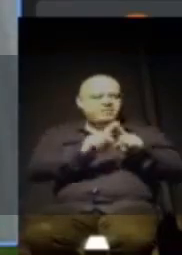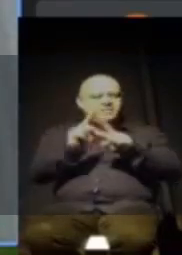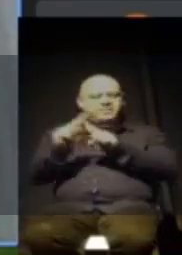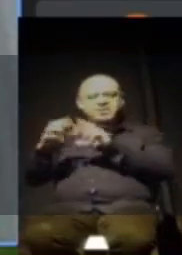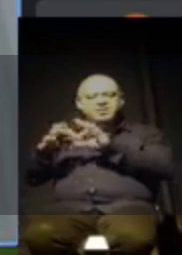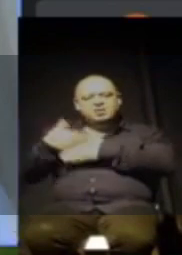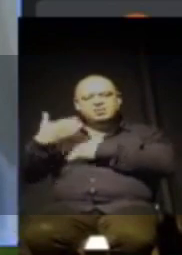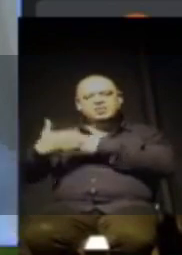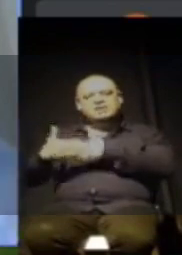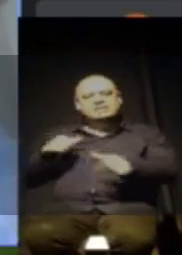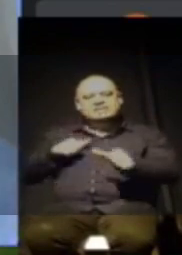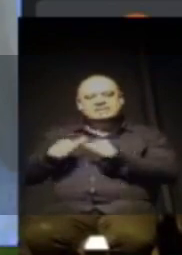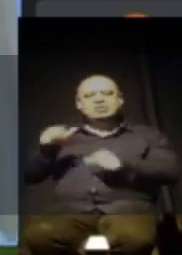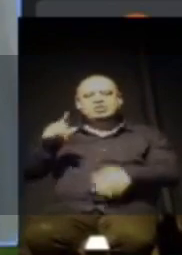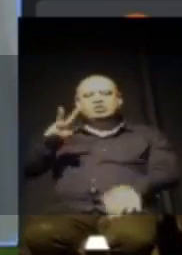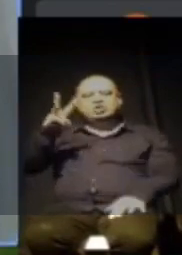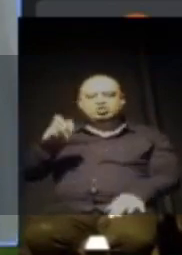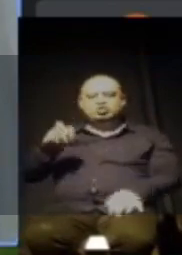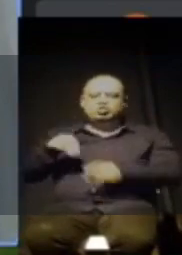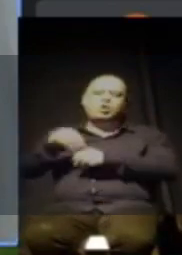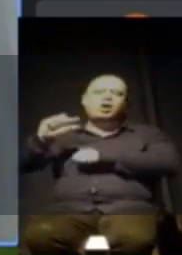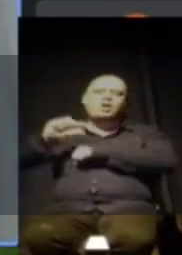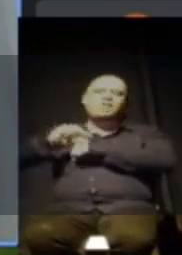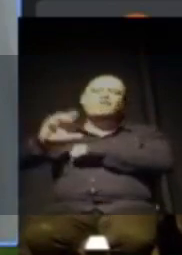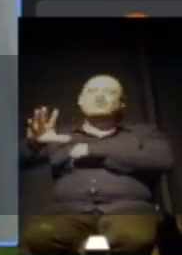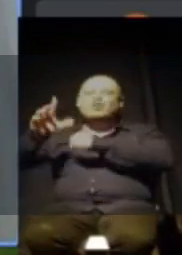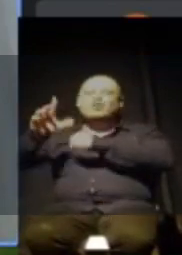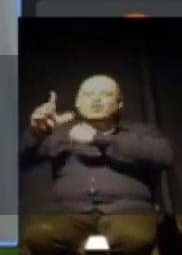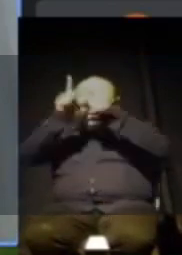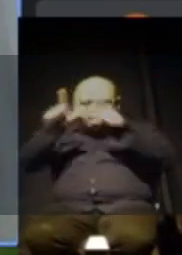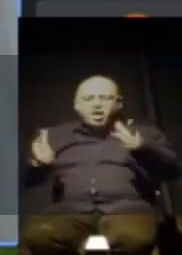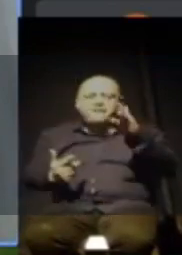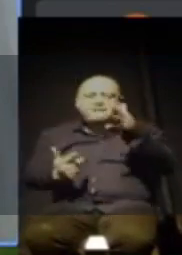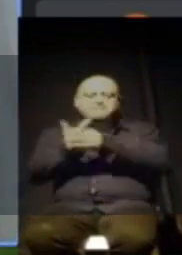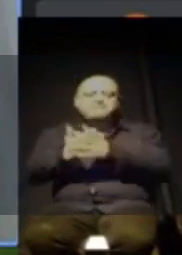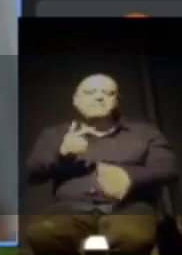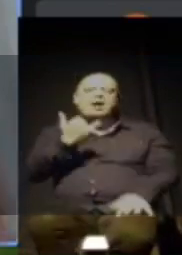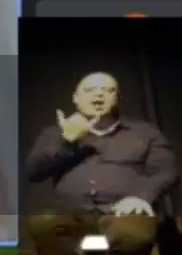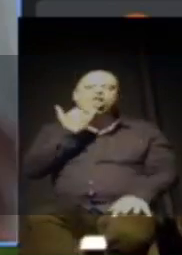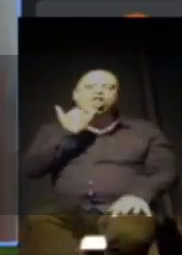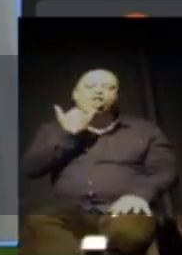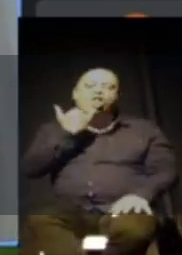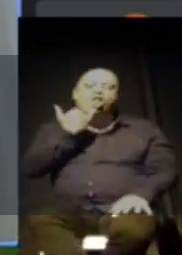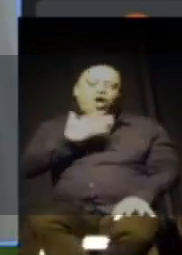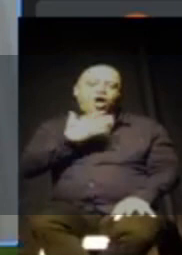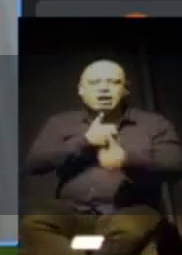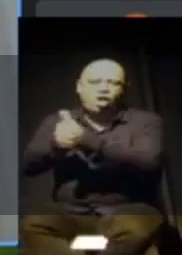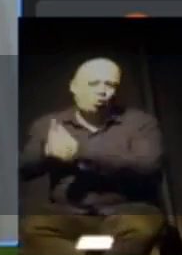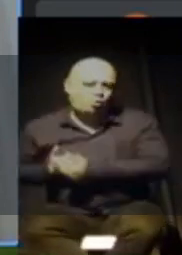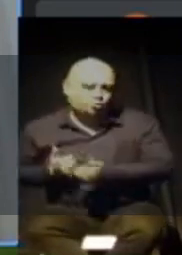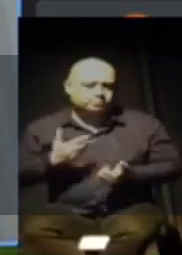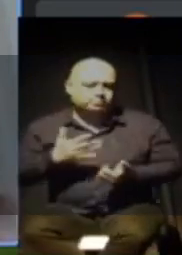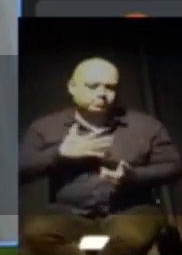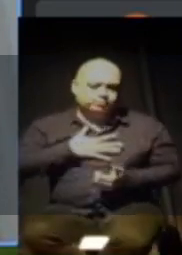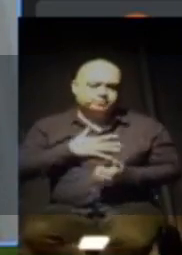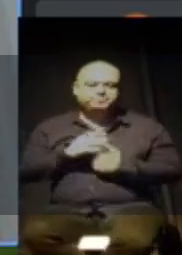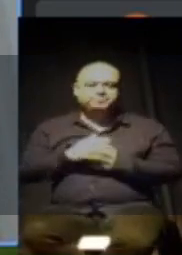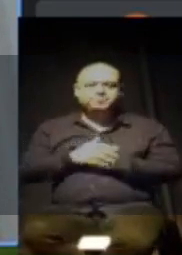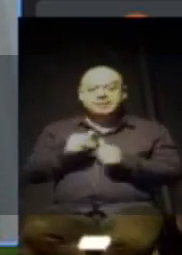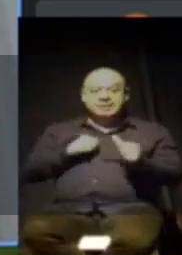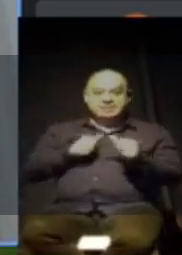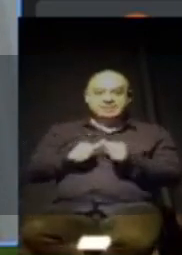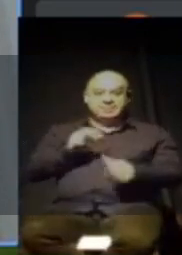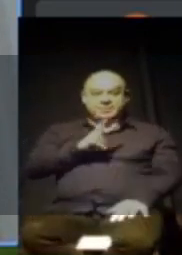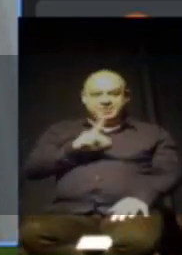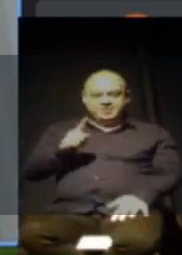el siglo XVIII para la articulación de lenguajes propios, ¿no? En este, el tercer momento, a comienzos del siglo